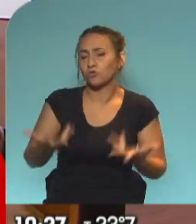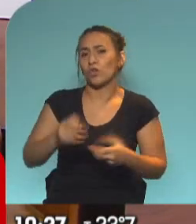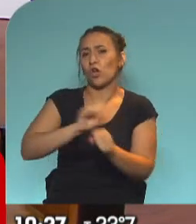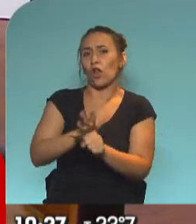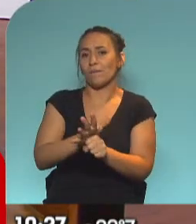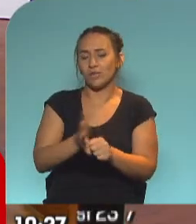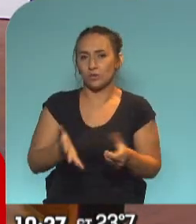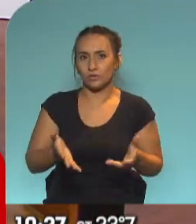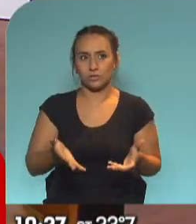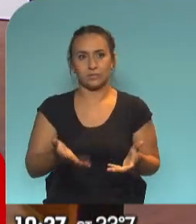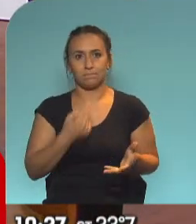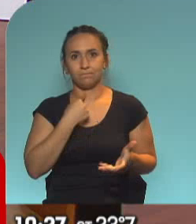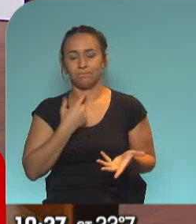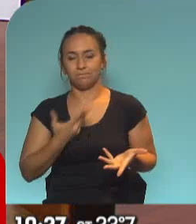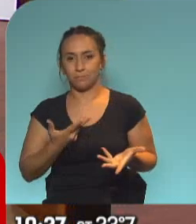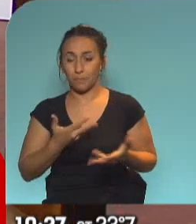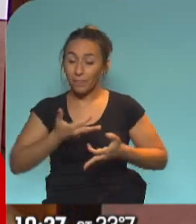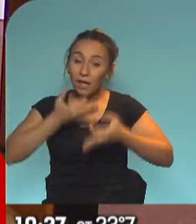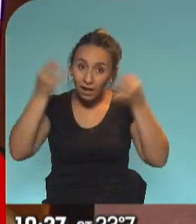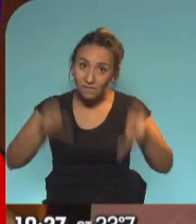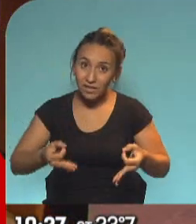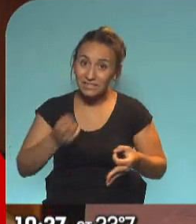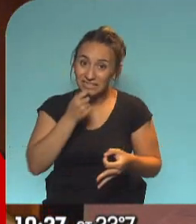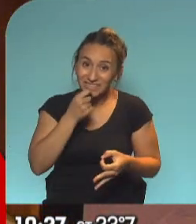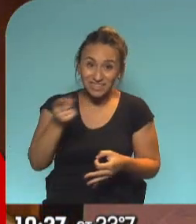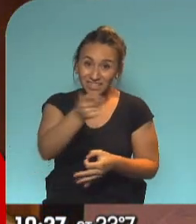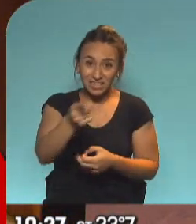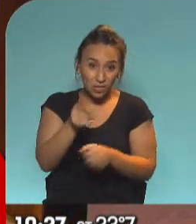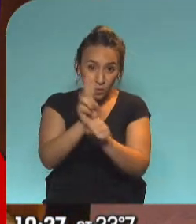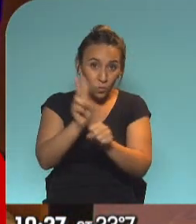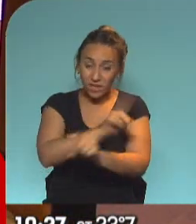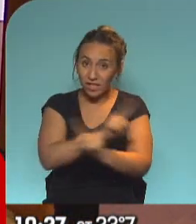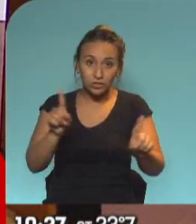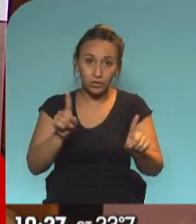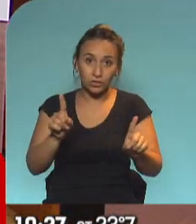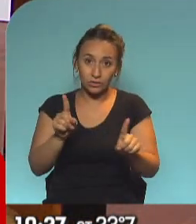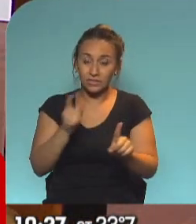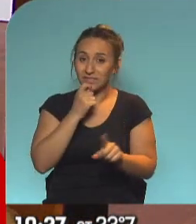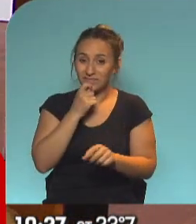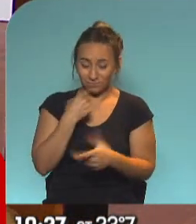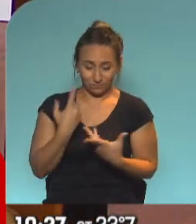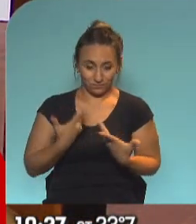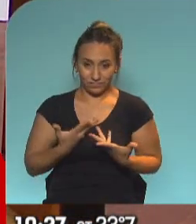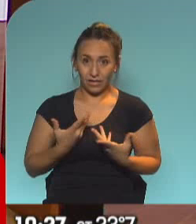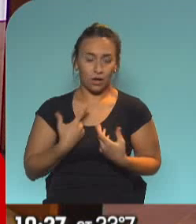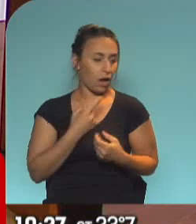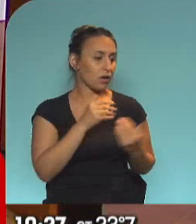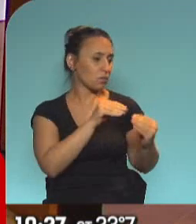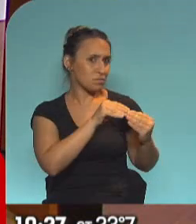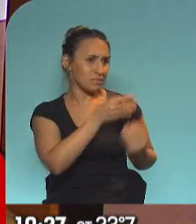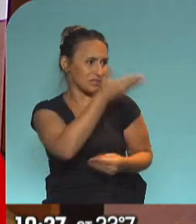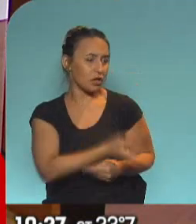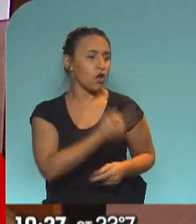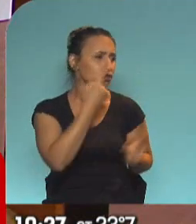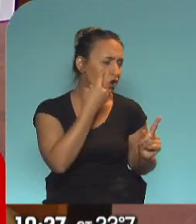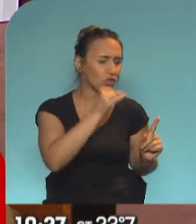la realidad es que si no nos cuidamos, si no cuidamos de nuestro compañero, lo